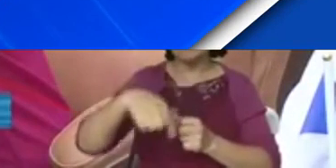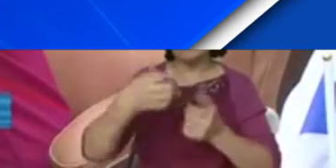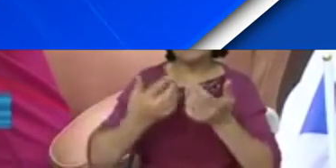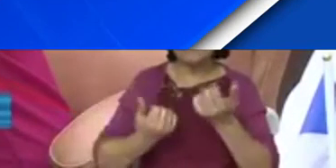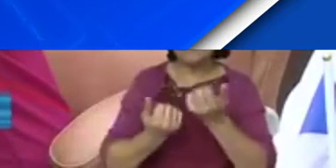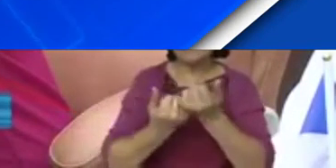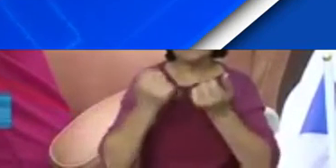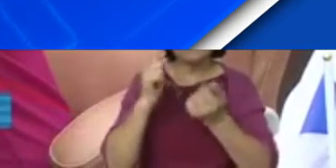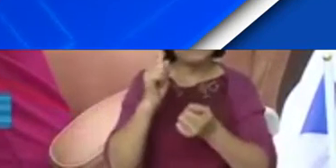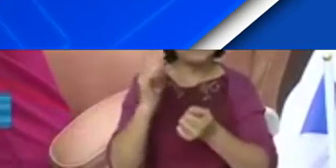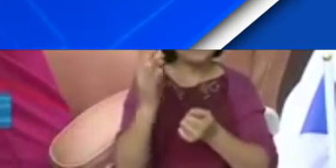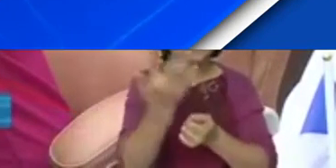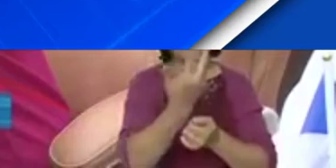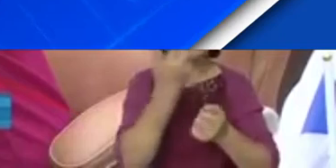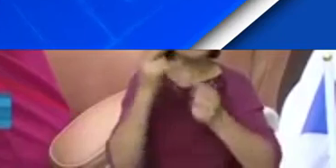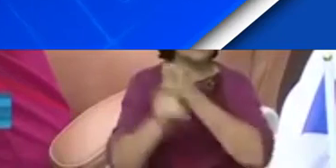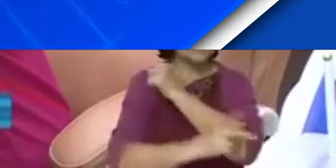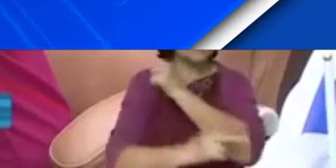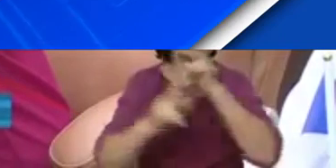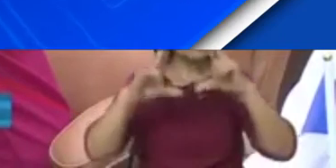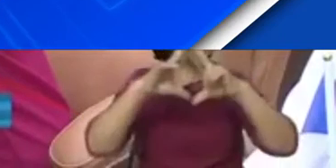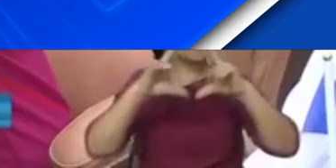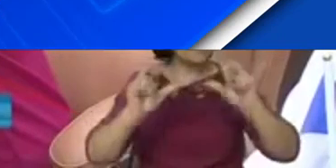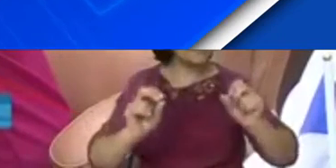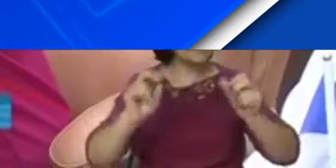sostenible de toda Nicaragua.